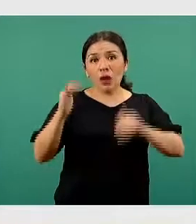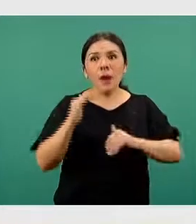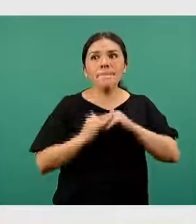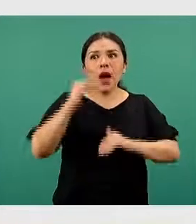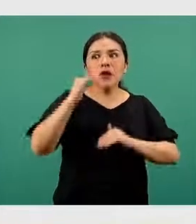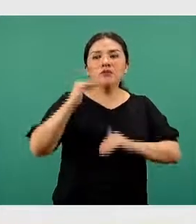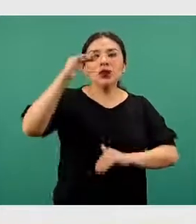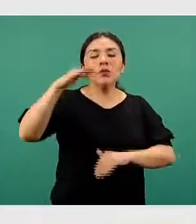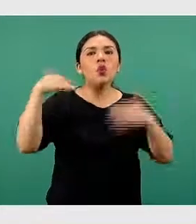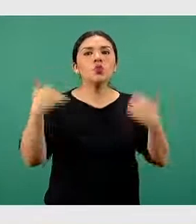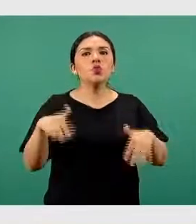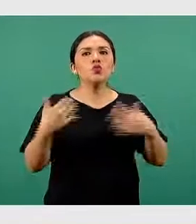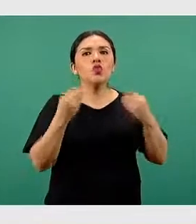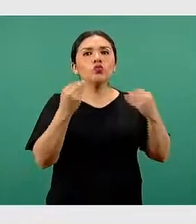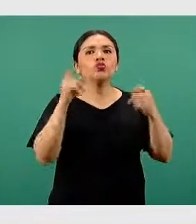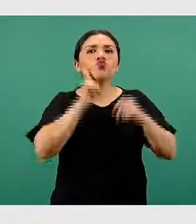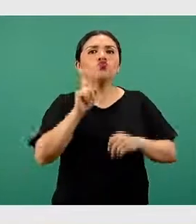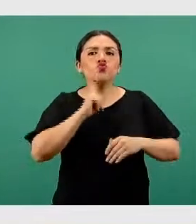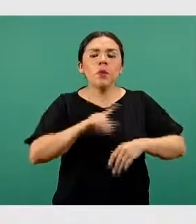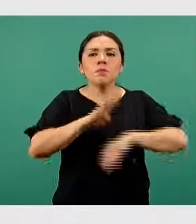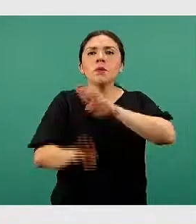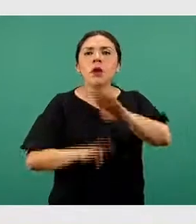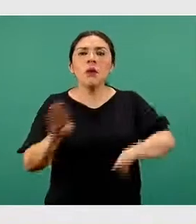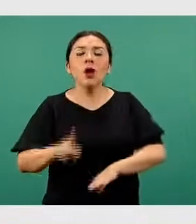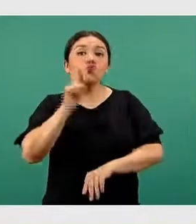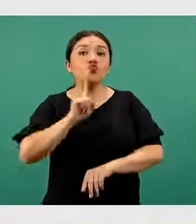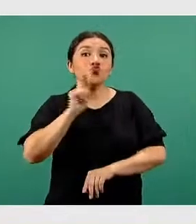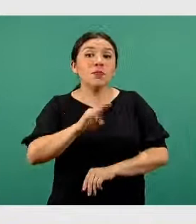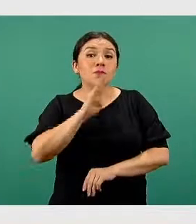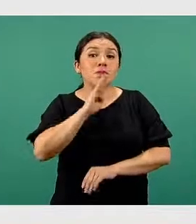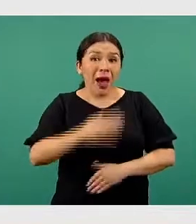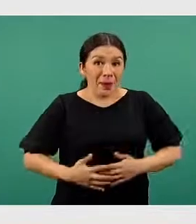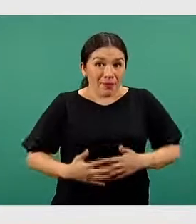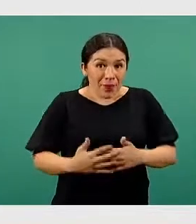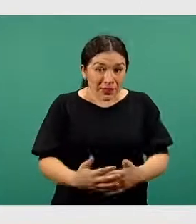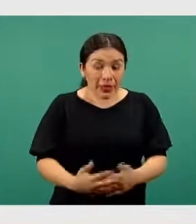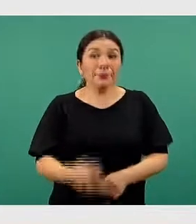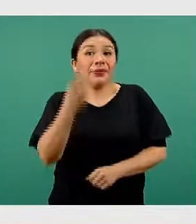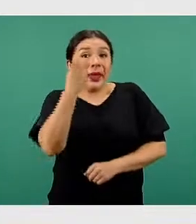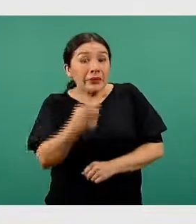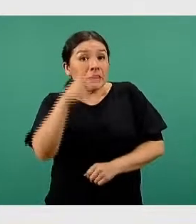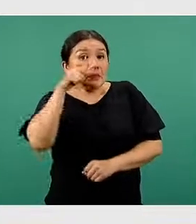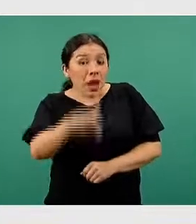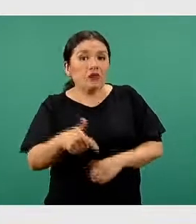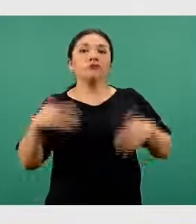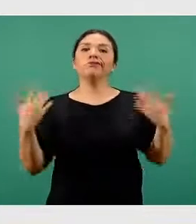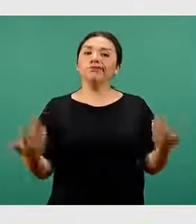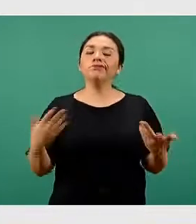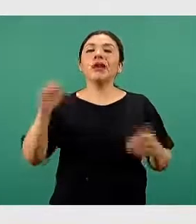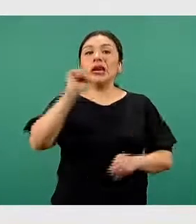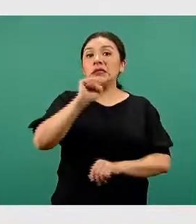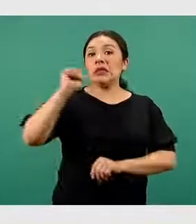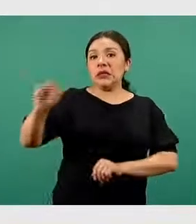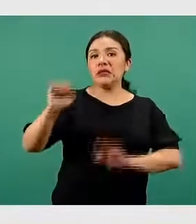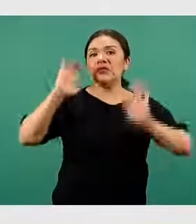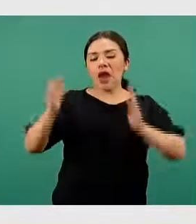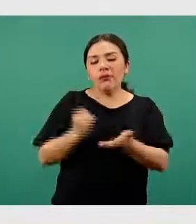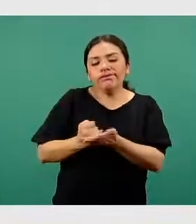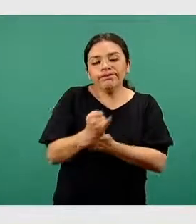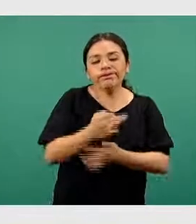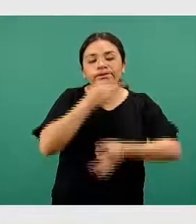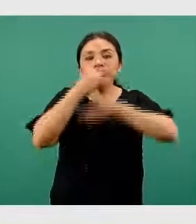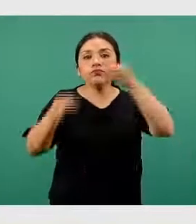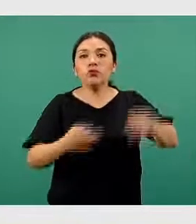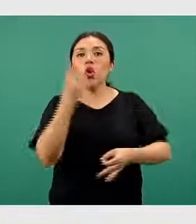aumentos en la razón de mortalidad materna. Y en ese sentido, desde la Secretaría de Salud se emitieron